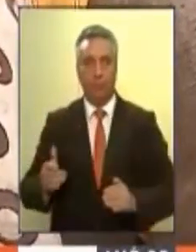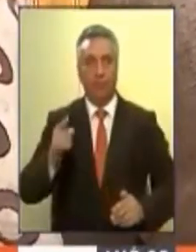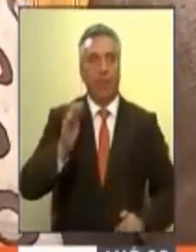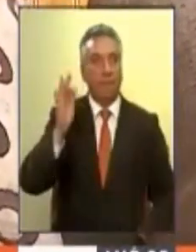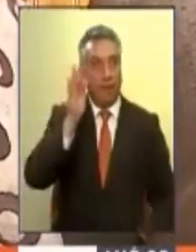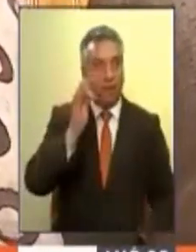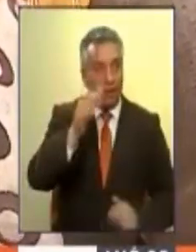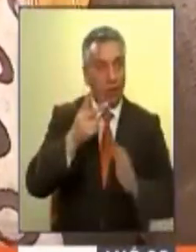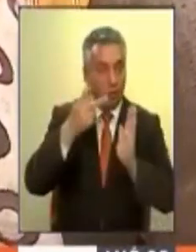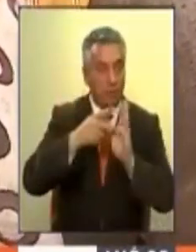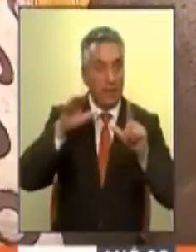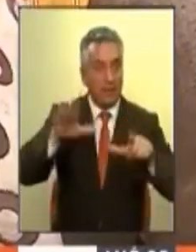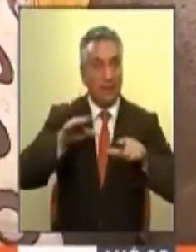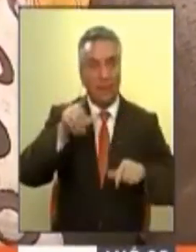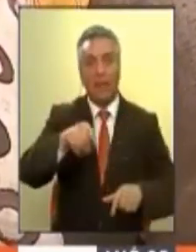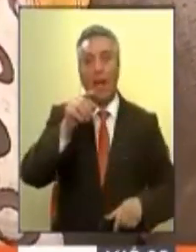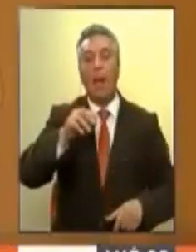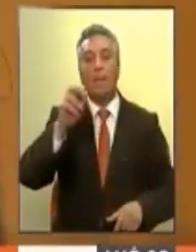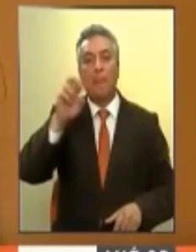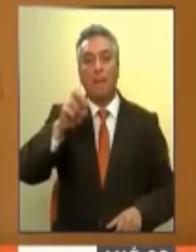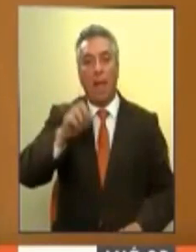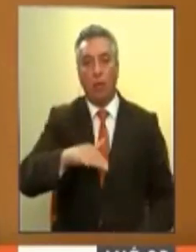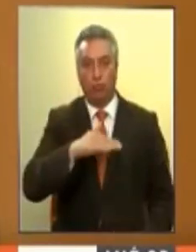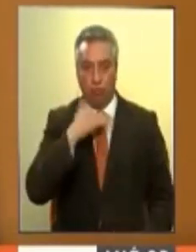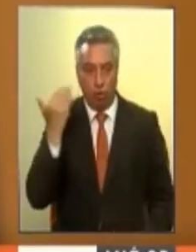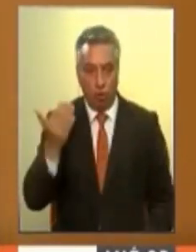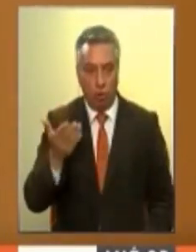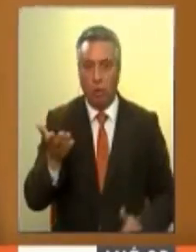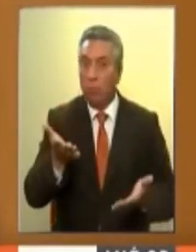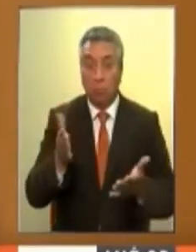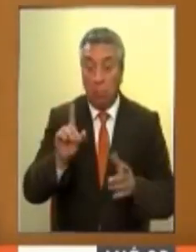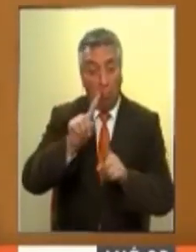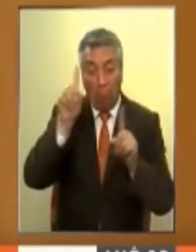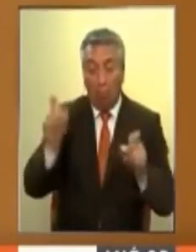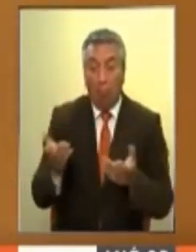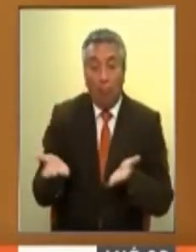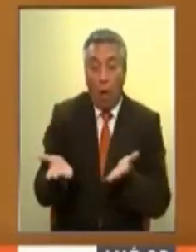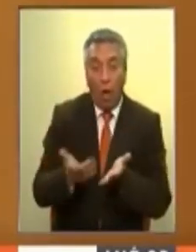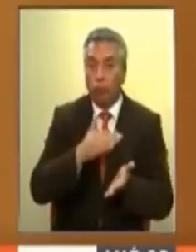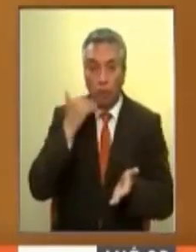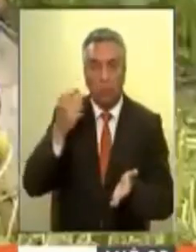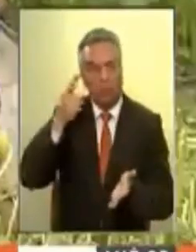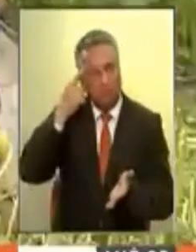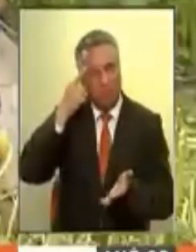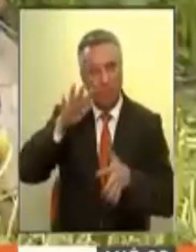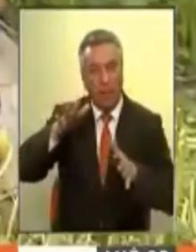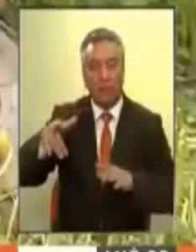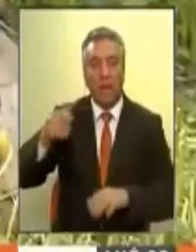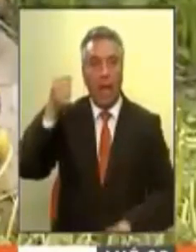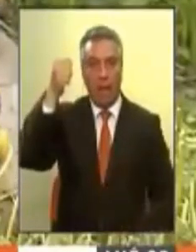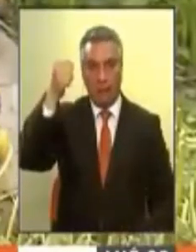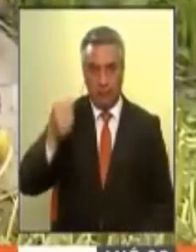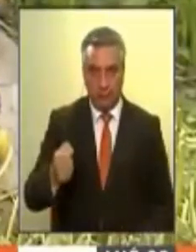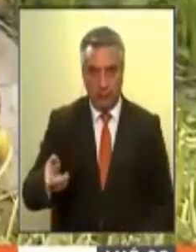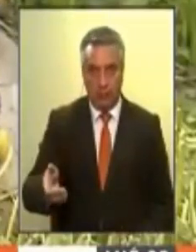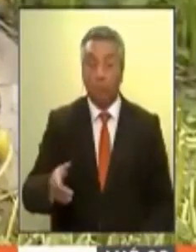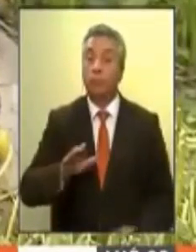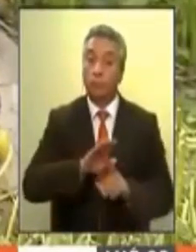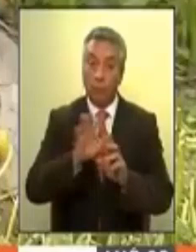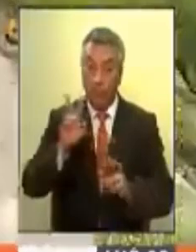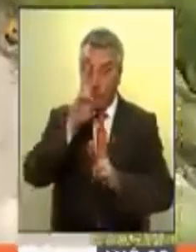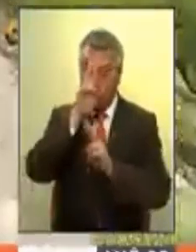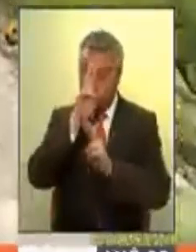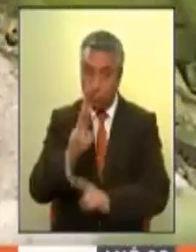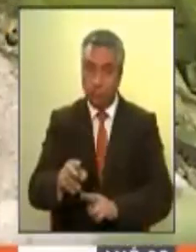2017, Ángela perdió a su papá en un incidente que todavía no se aclara. Todo le hace pensar que lo asesinaron. Más que una forma de homenajear a Luis,